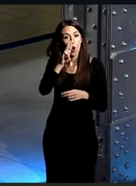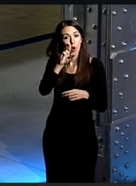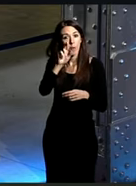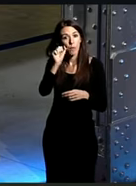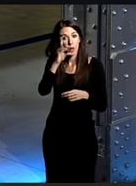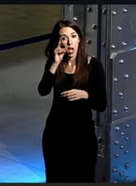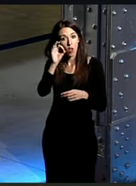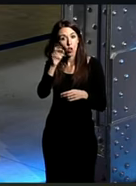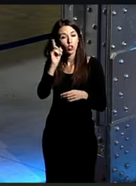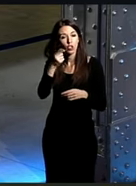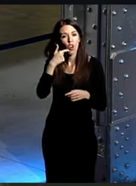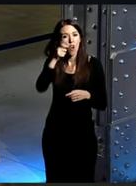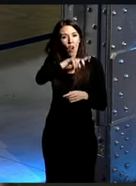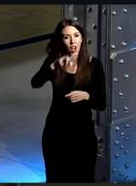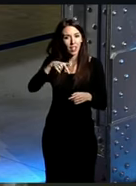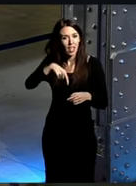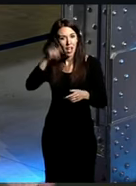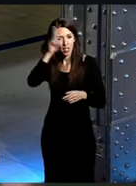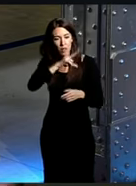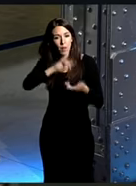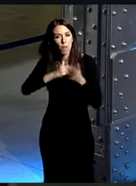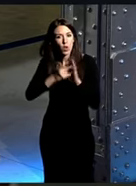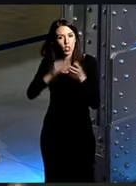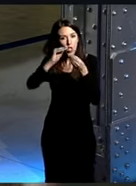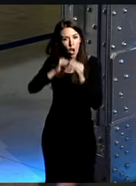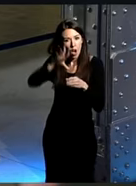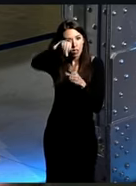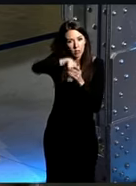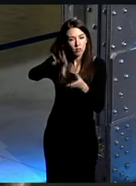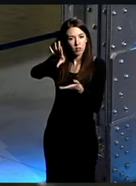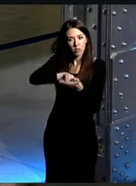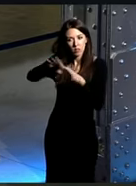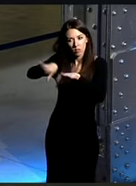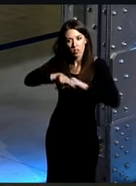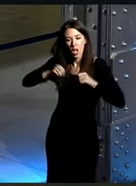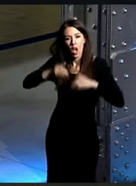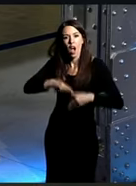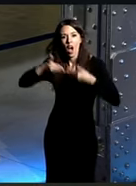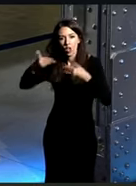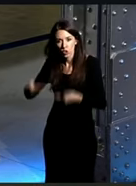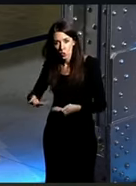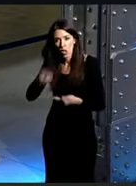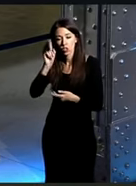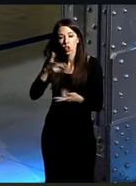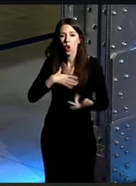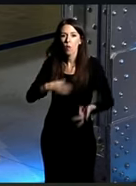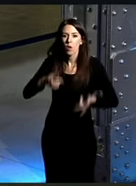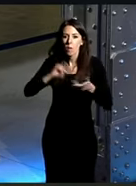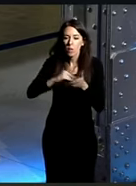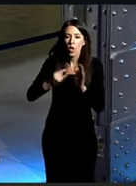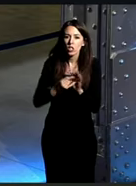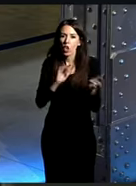ha permitido que mucha gente acá en Madrid vaya con un proyecto y lo desarrolle ahí adentro y lo acojan y lo ayuden. No solamente ha permitido con su